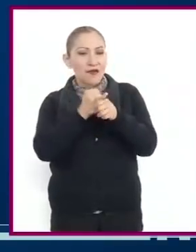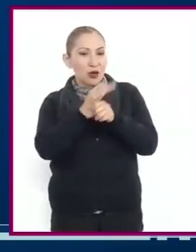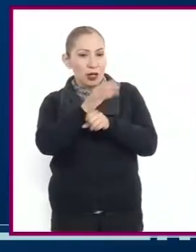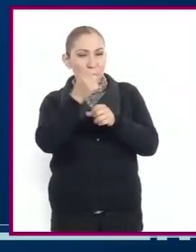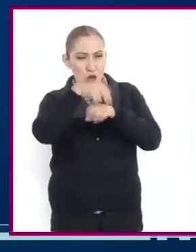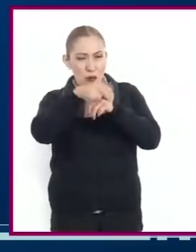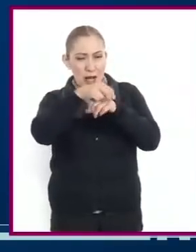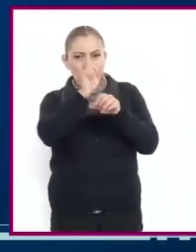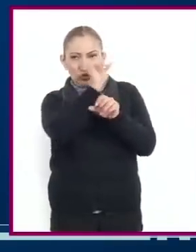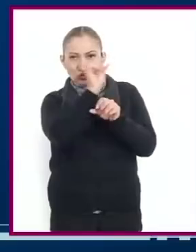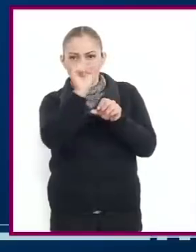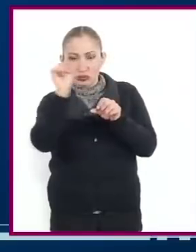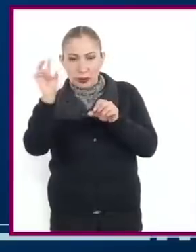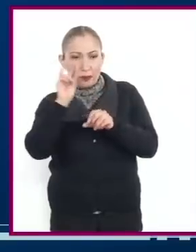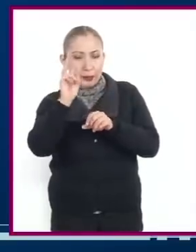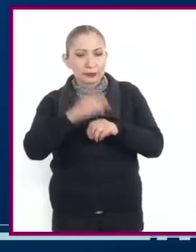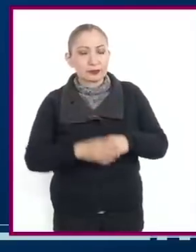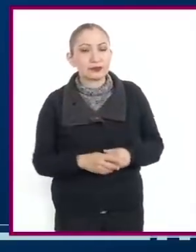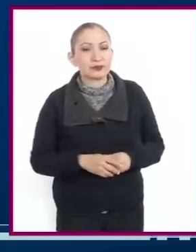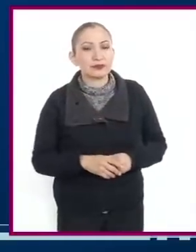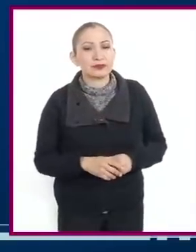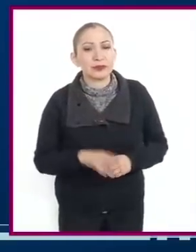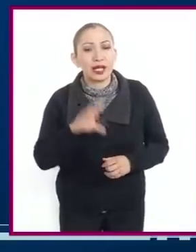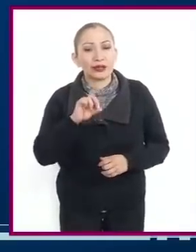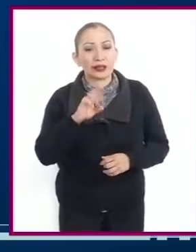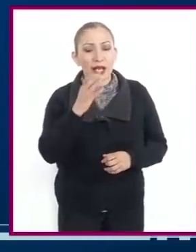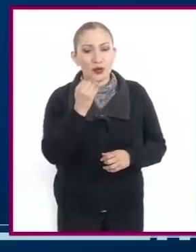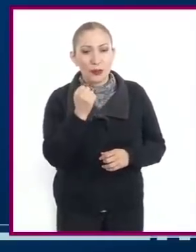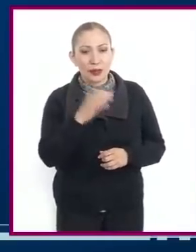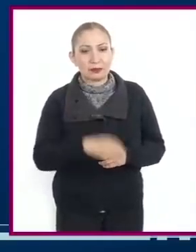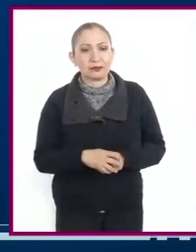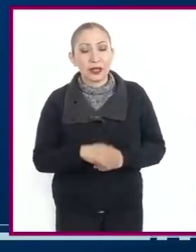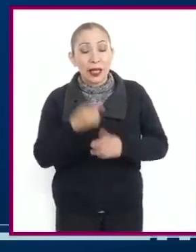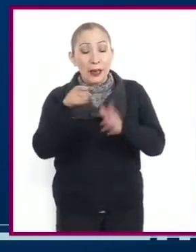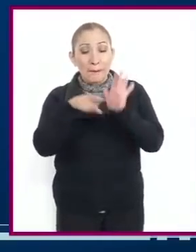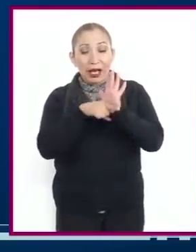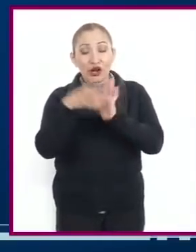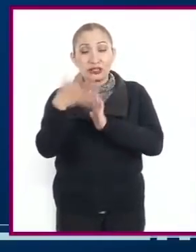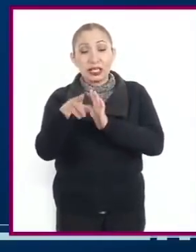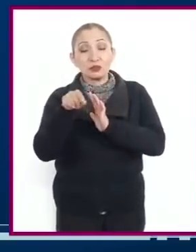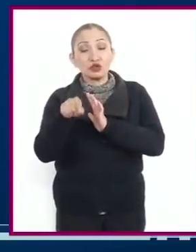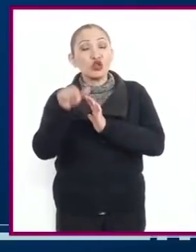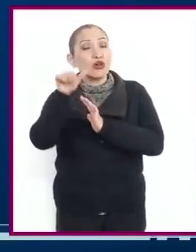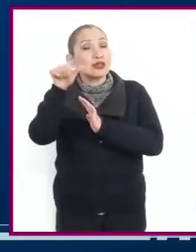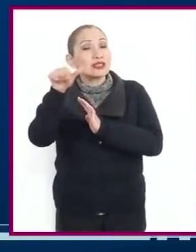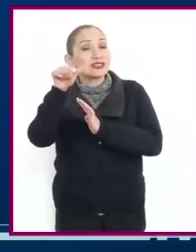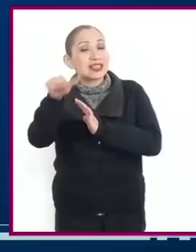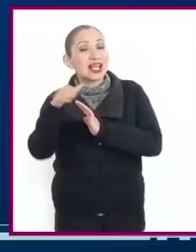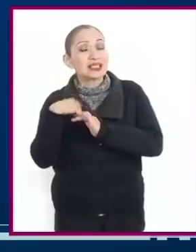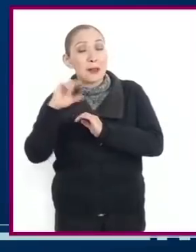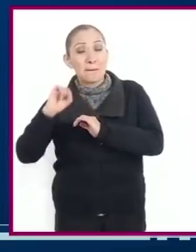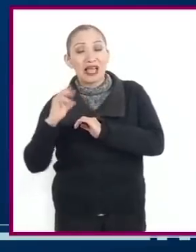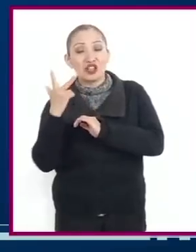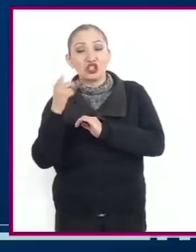datos. Veamos. 39 menos 10.16